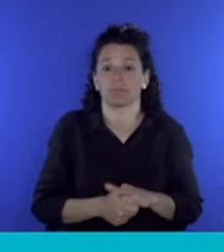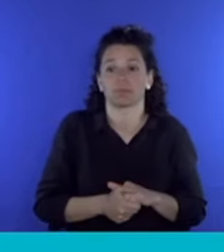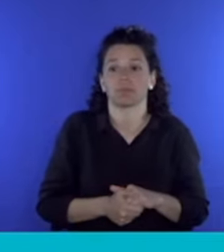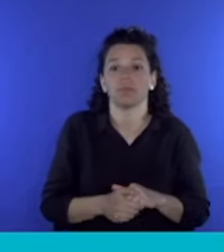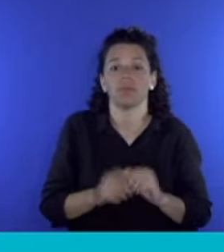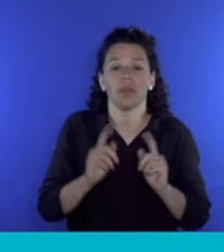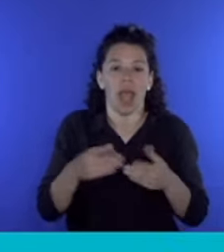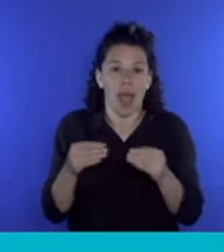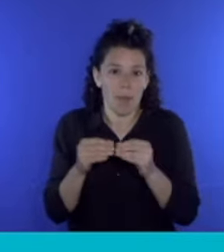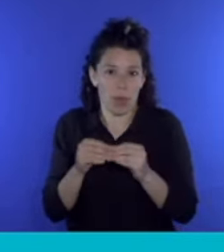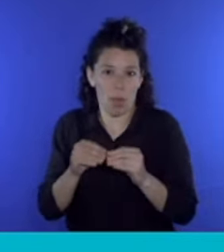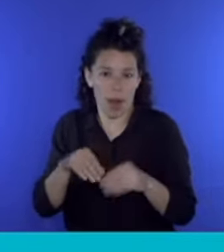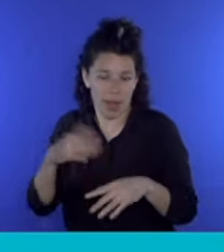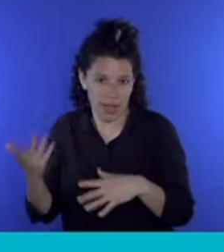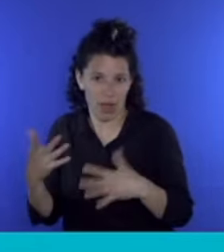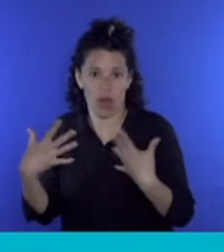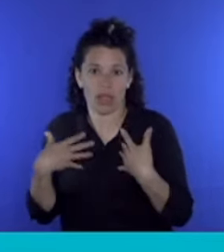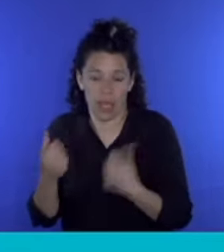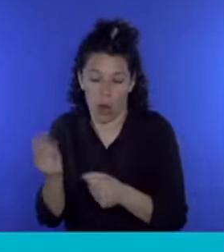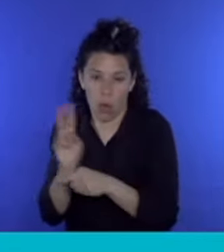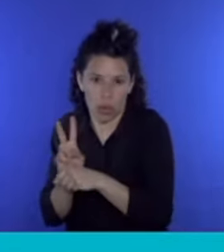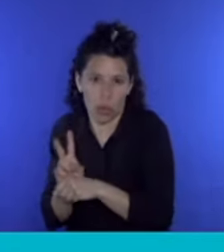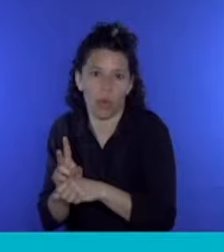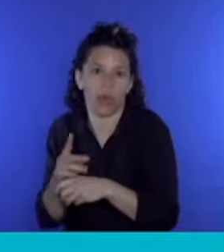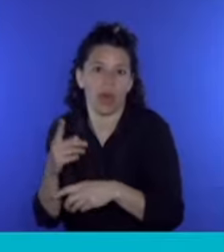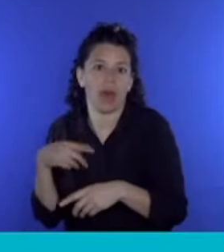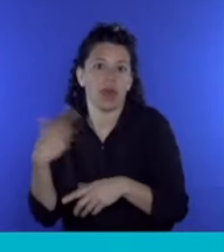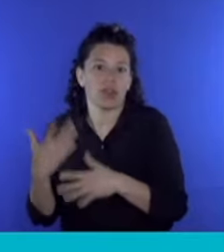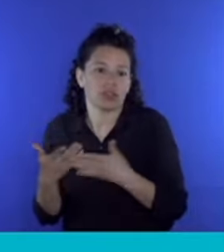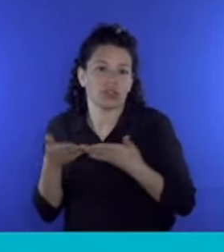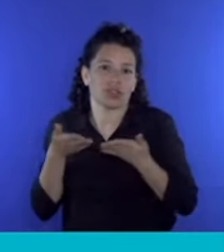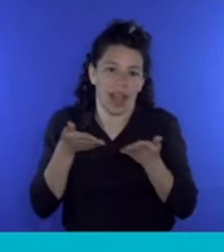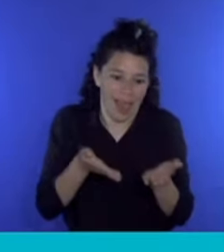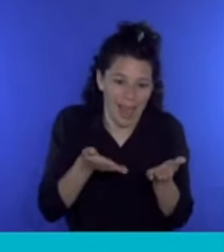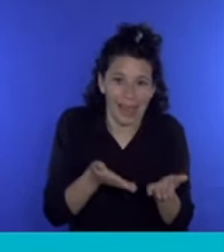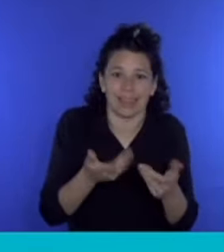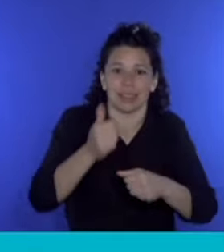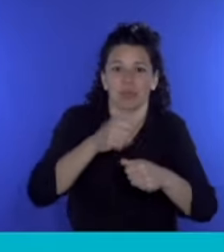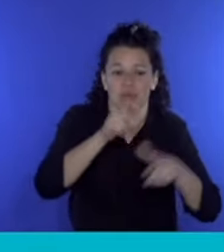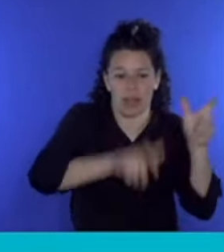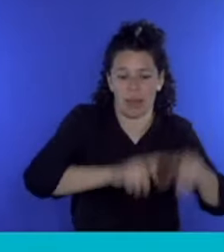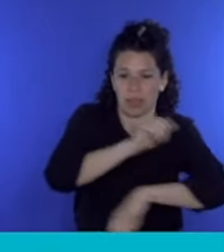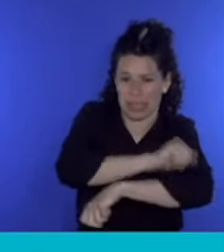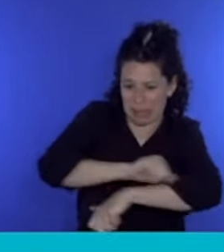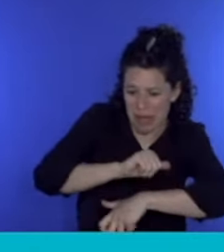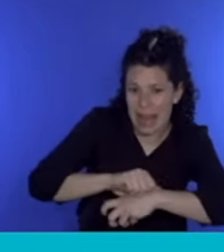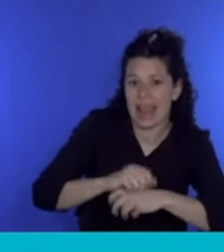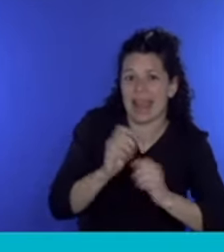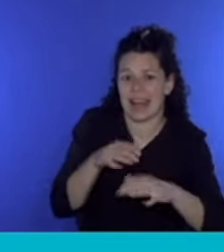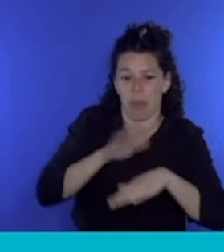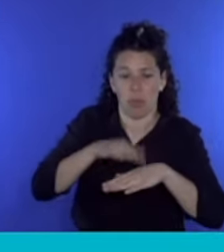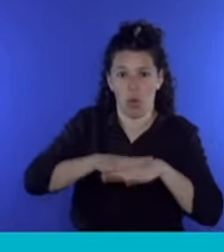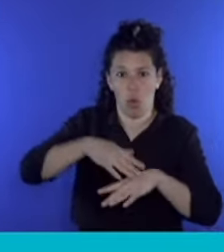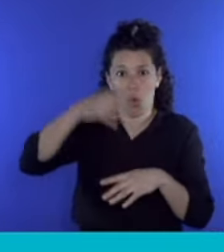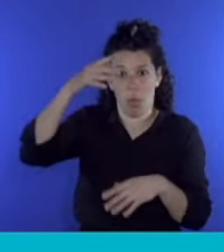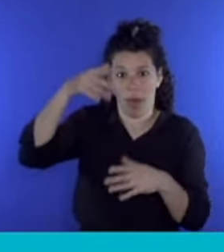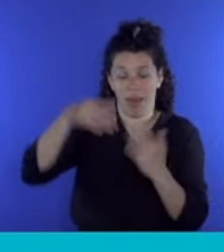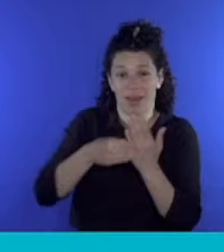compañeros de la posta de salud y cuidado estuvimos asistiendo a los heridos que Patricia ulrich dejó en ese